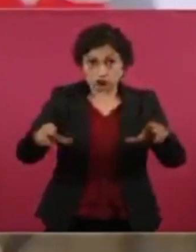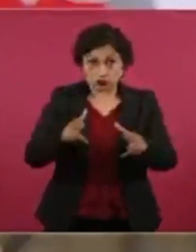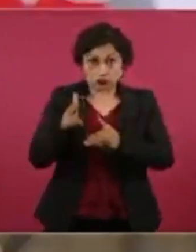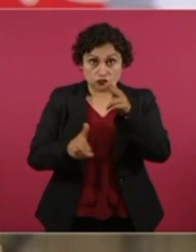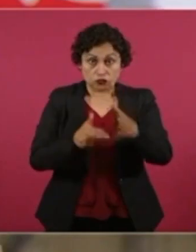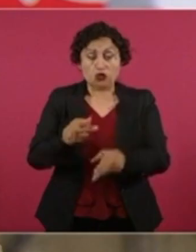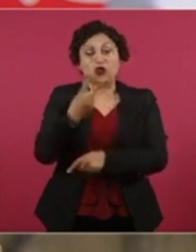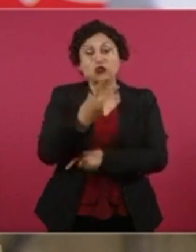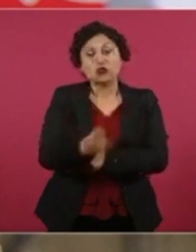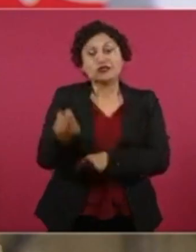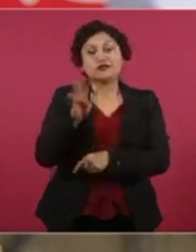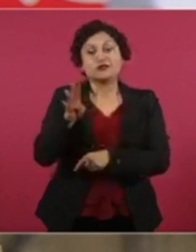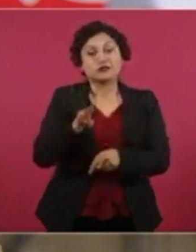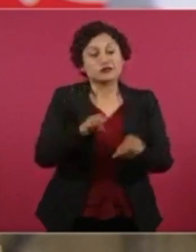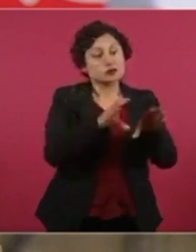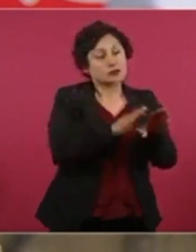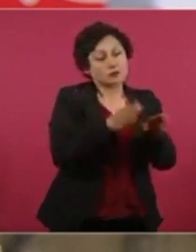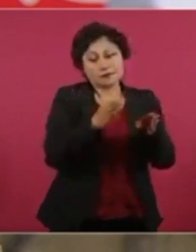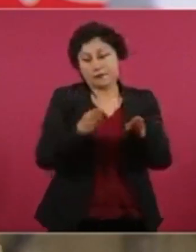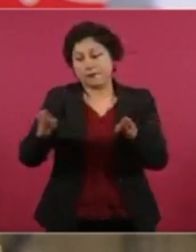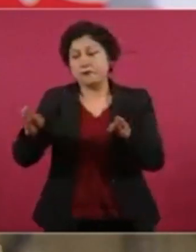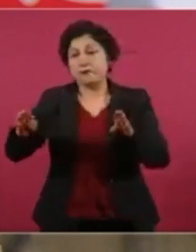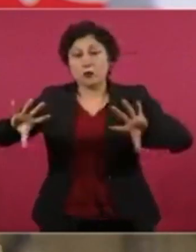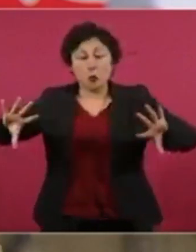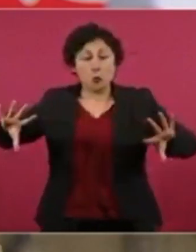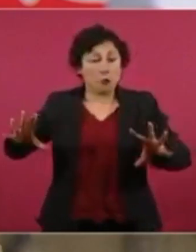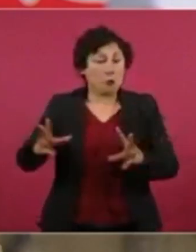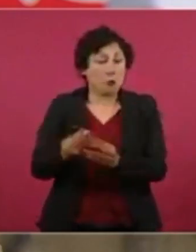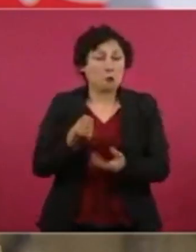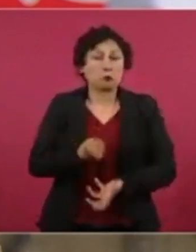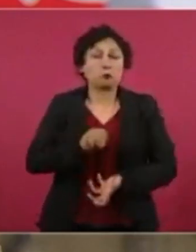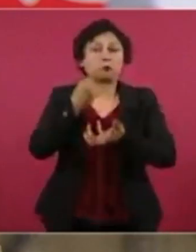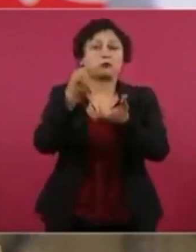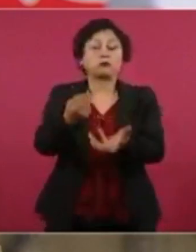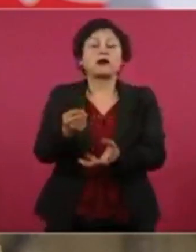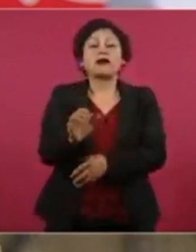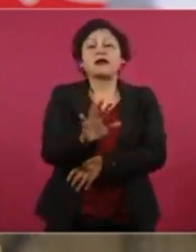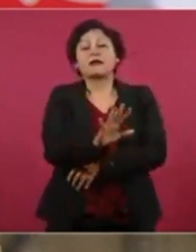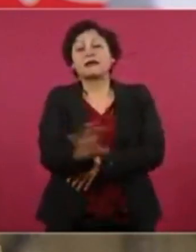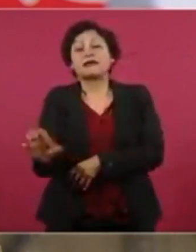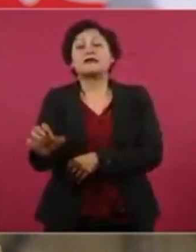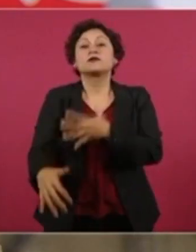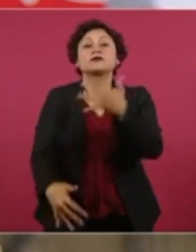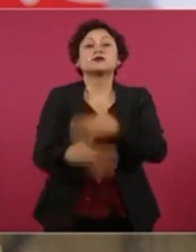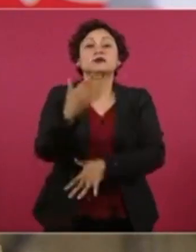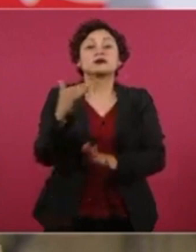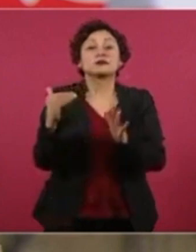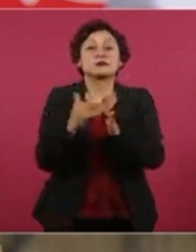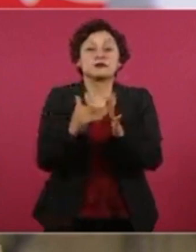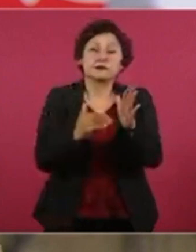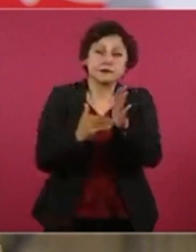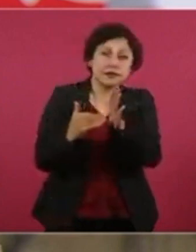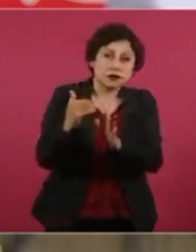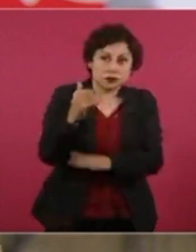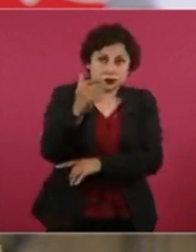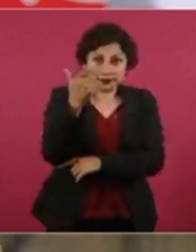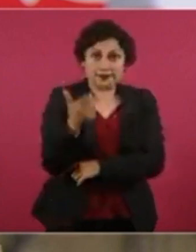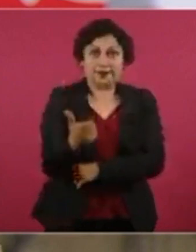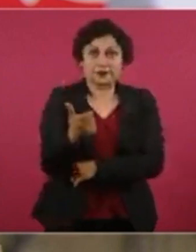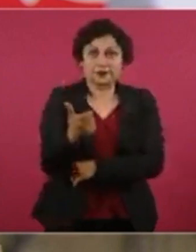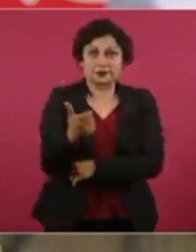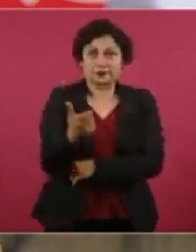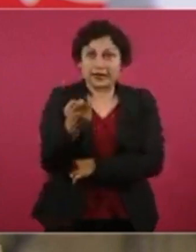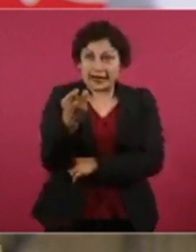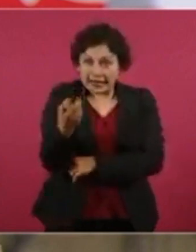219 vagones, una inversión total de 515 mil millones de pesos,